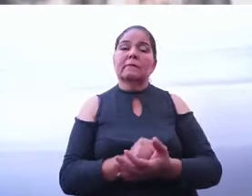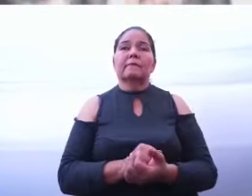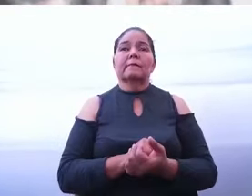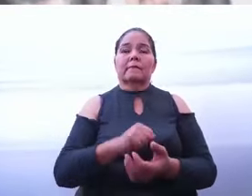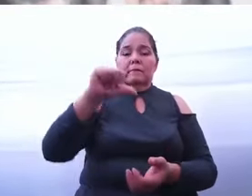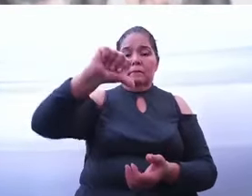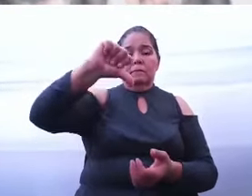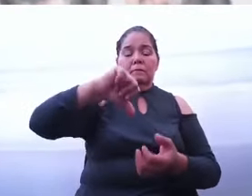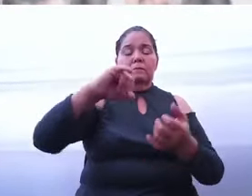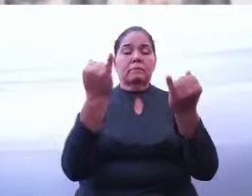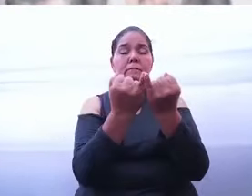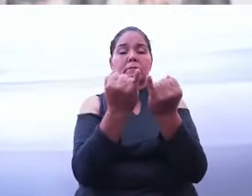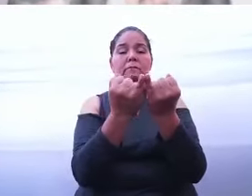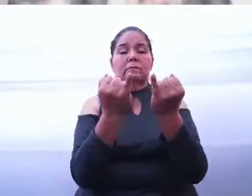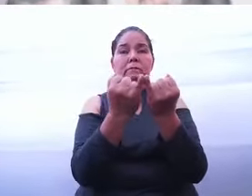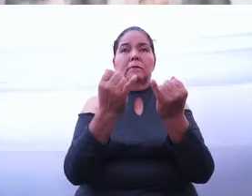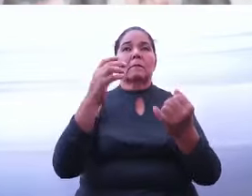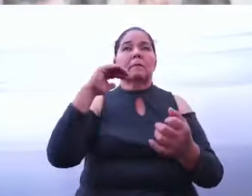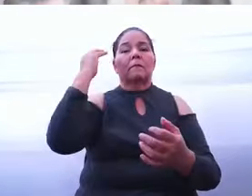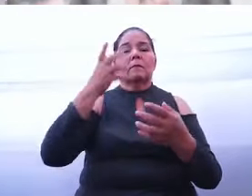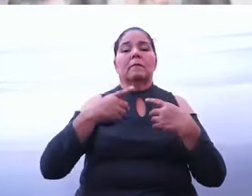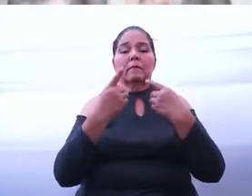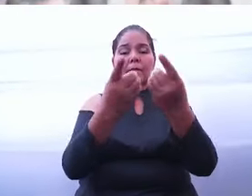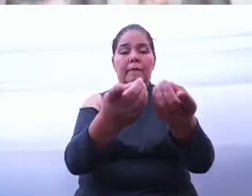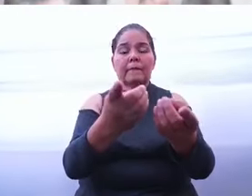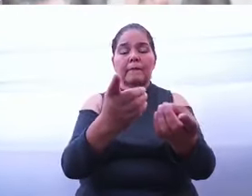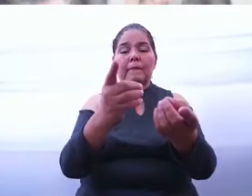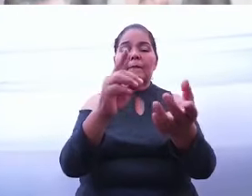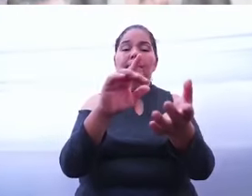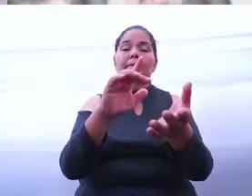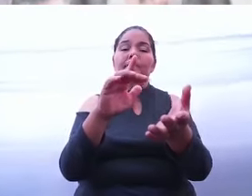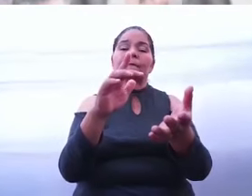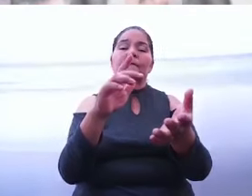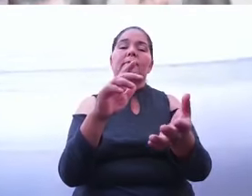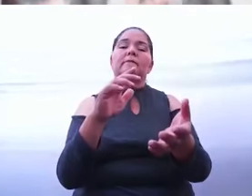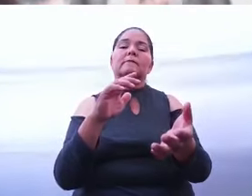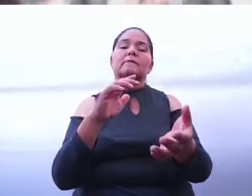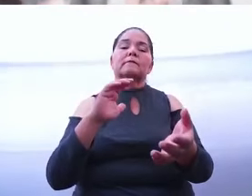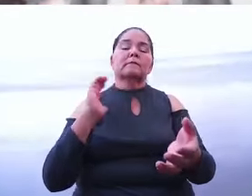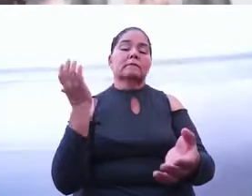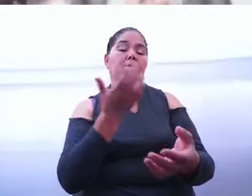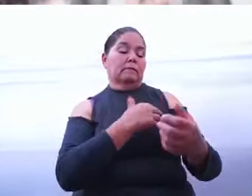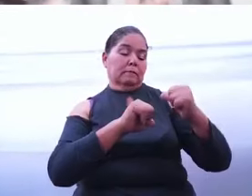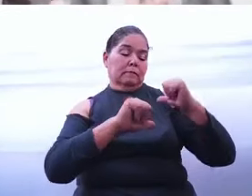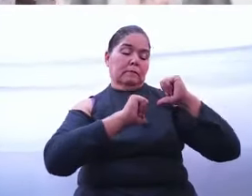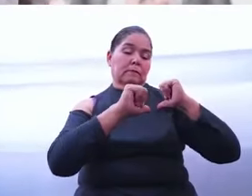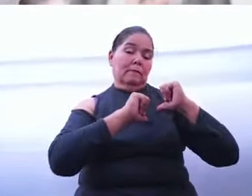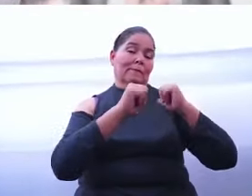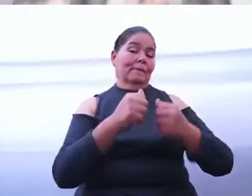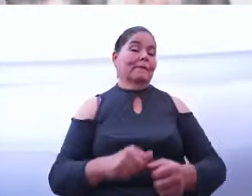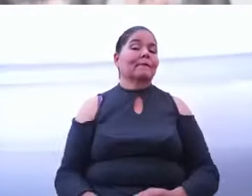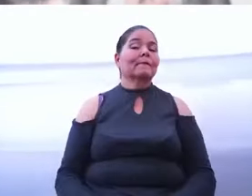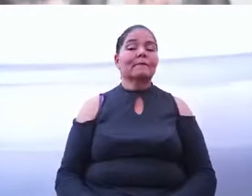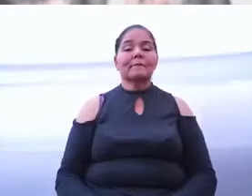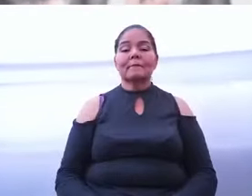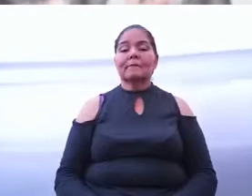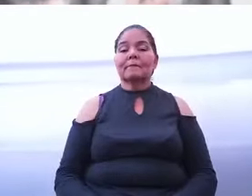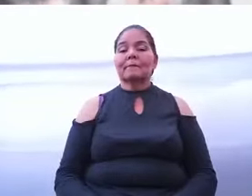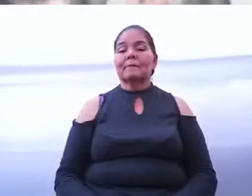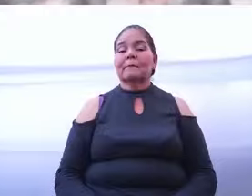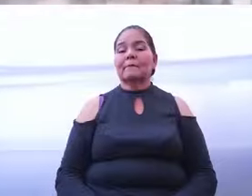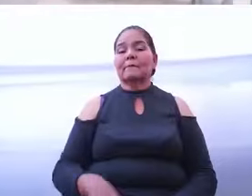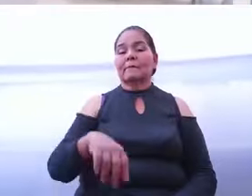Hoy también quiero agradecer la presencia de nuestro ejército mexicano, a nuestro representante